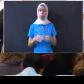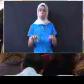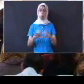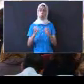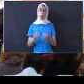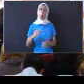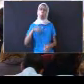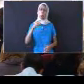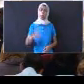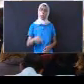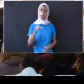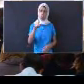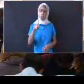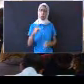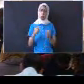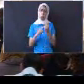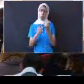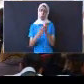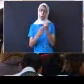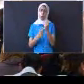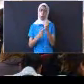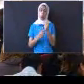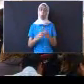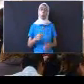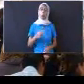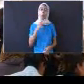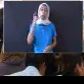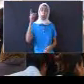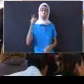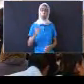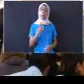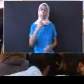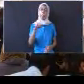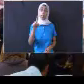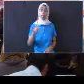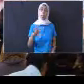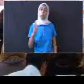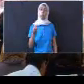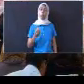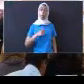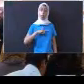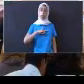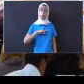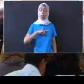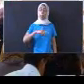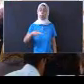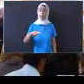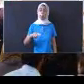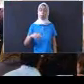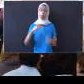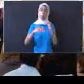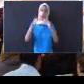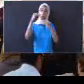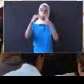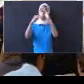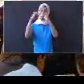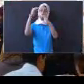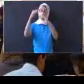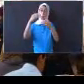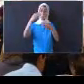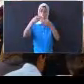situación hoy. Dios ha decretado que seamos restaurados o reconstruidos.